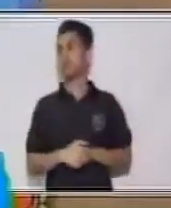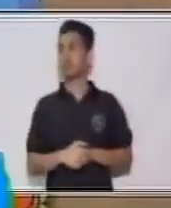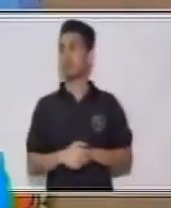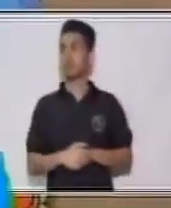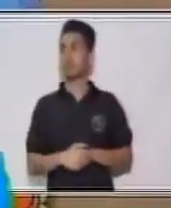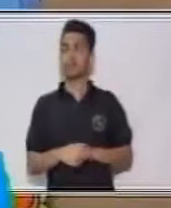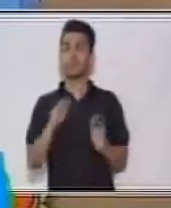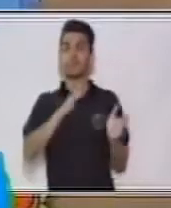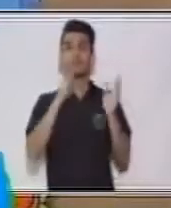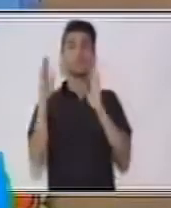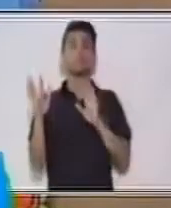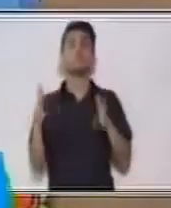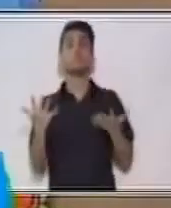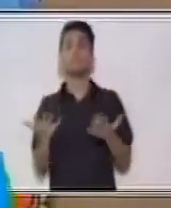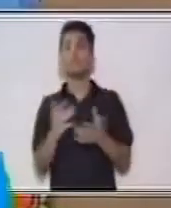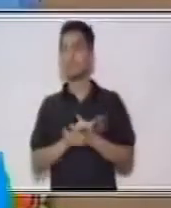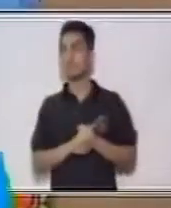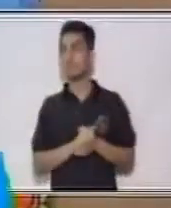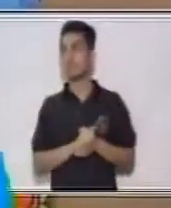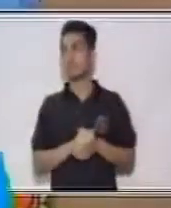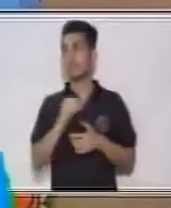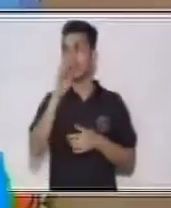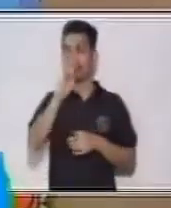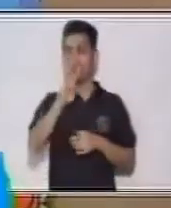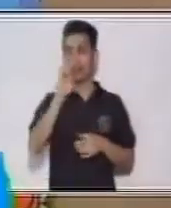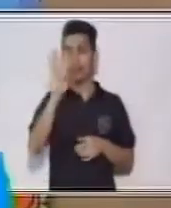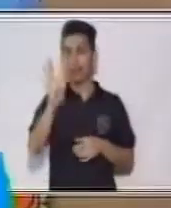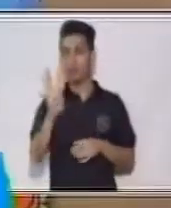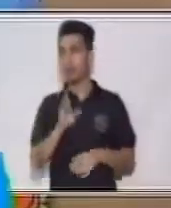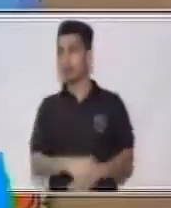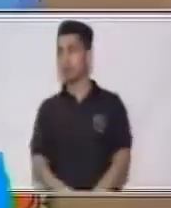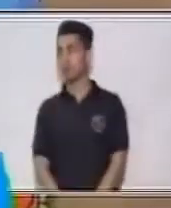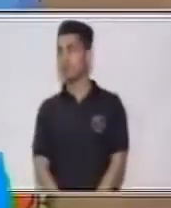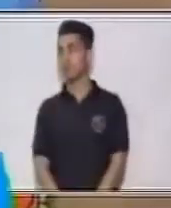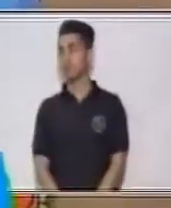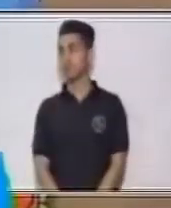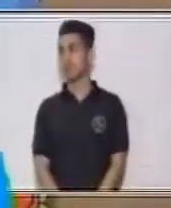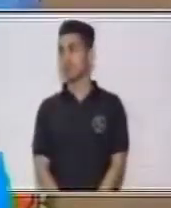236 36 menos 234